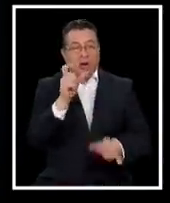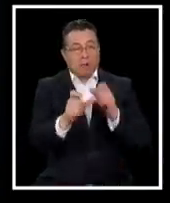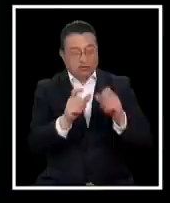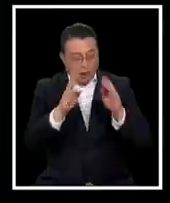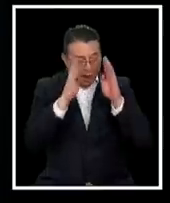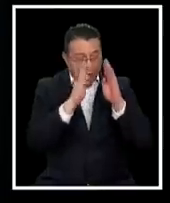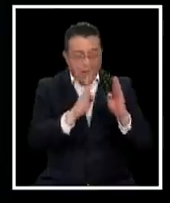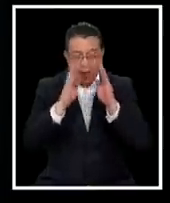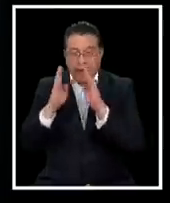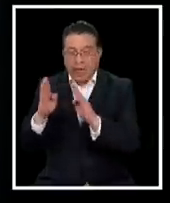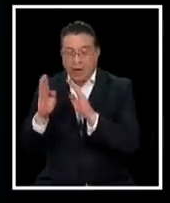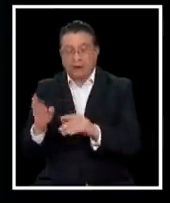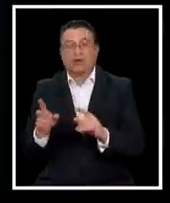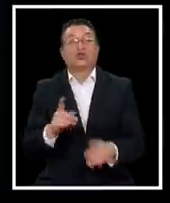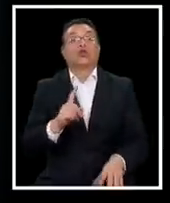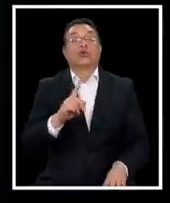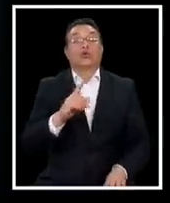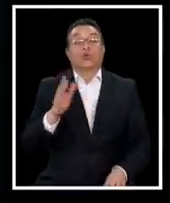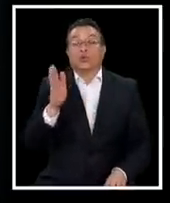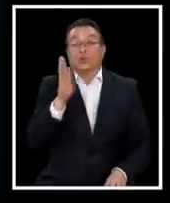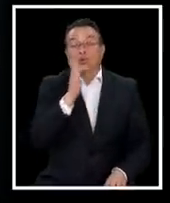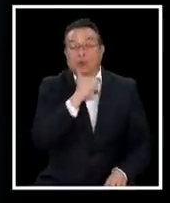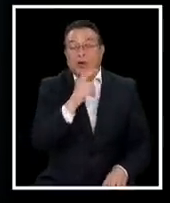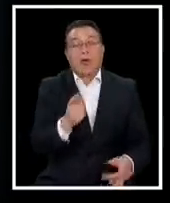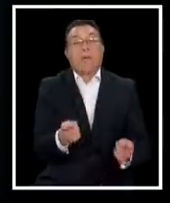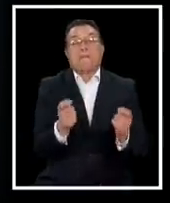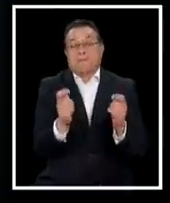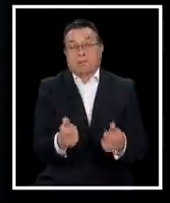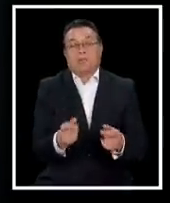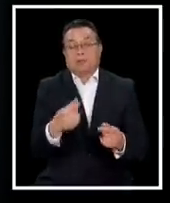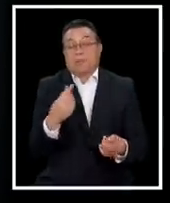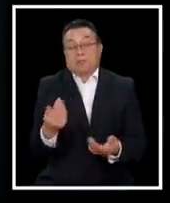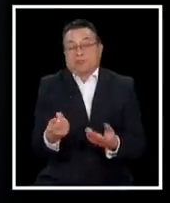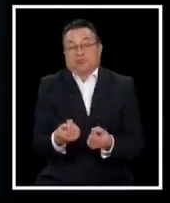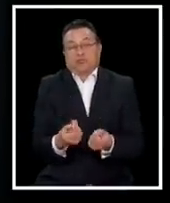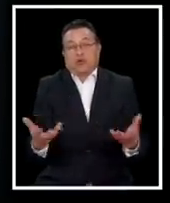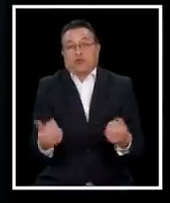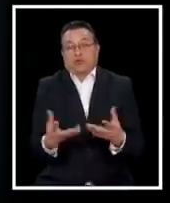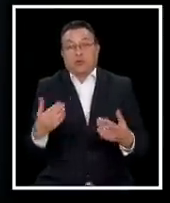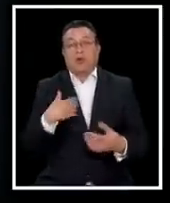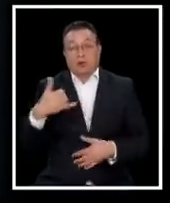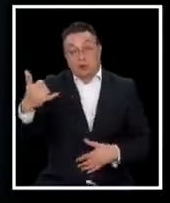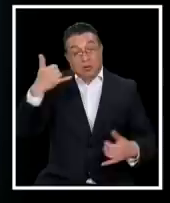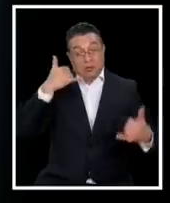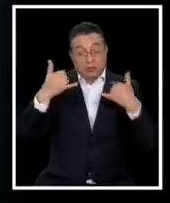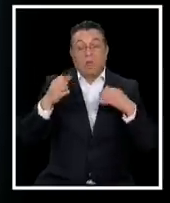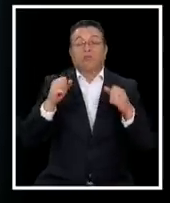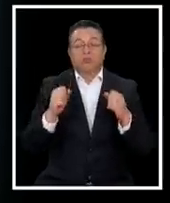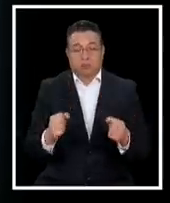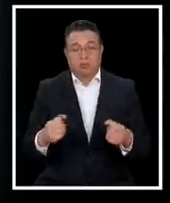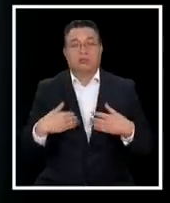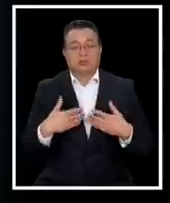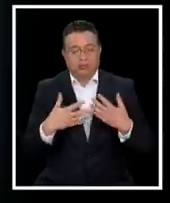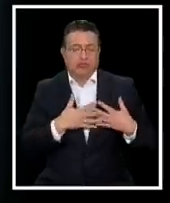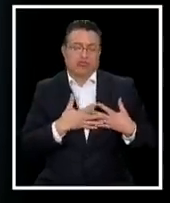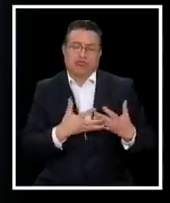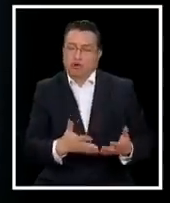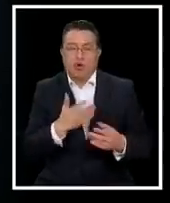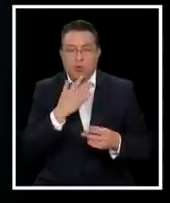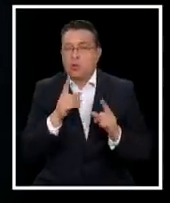pacientes que en el fondo no tienen las capacidades adquisitivas para poder llamarnos o vernos. Nosotros lo hacemos igual.